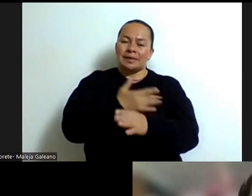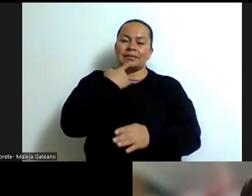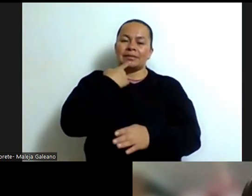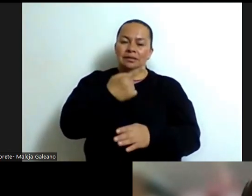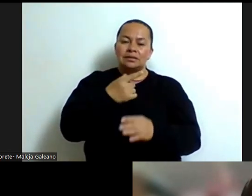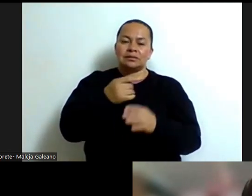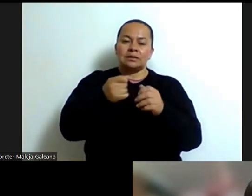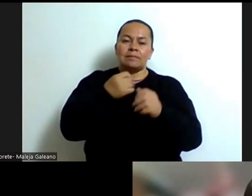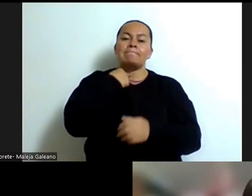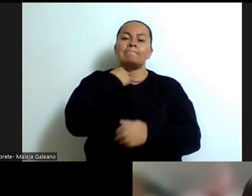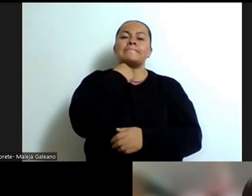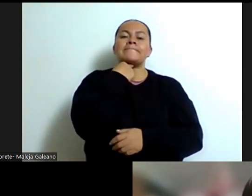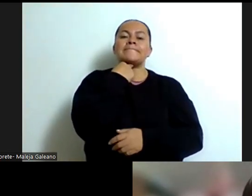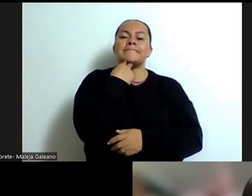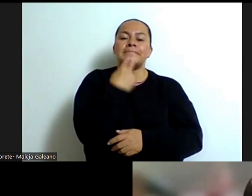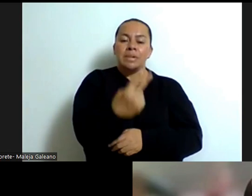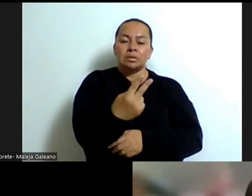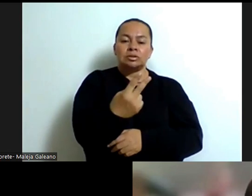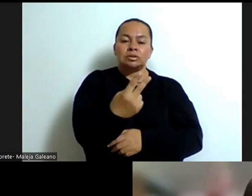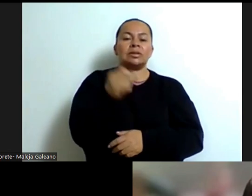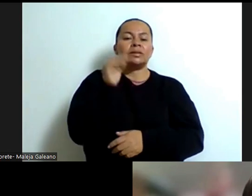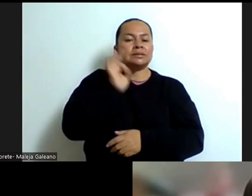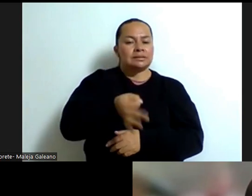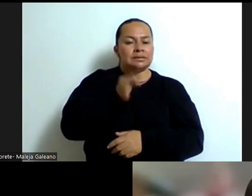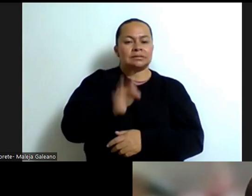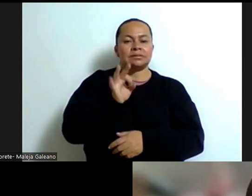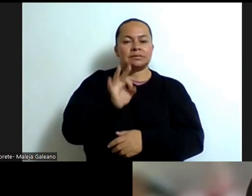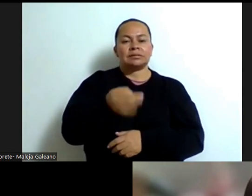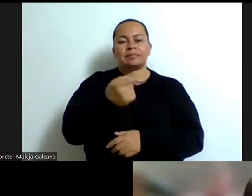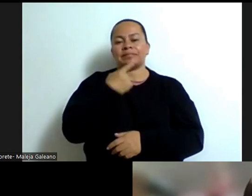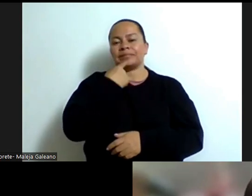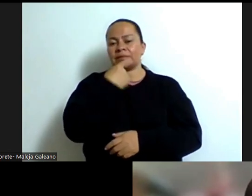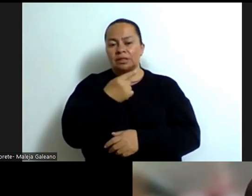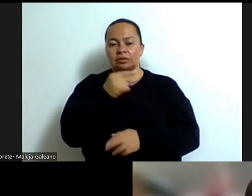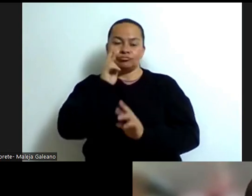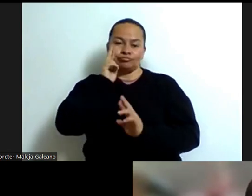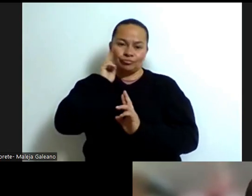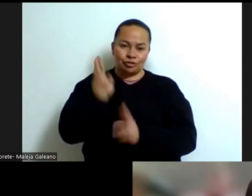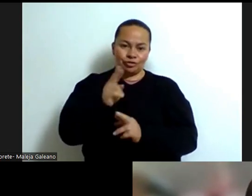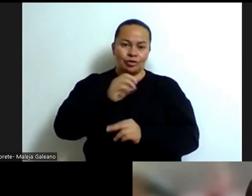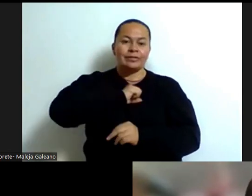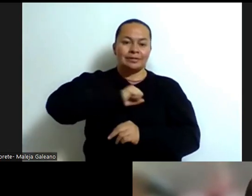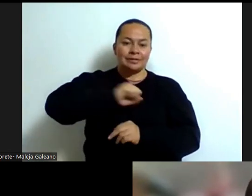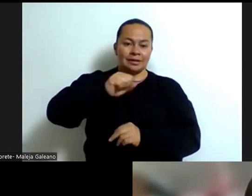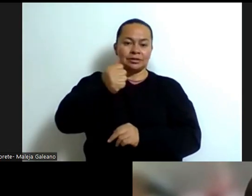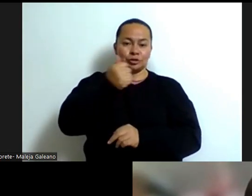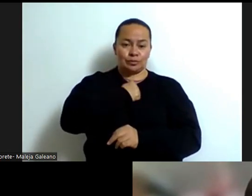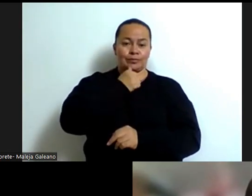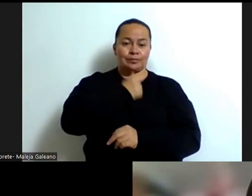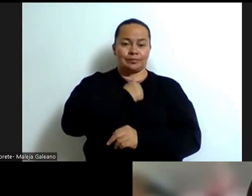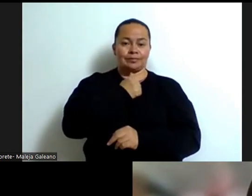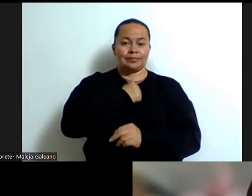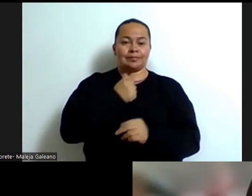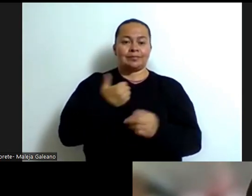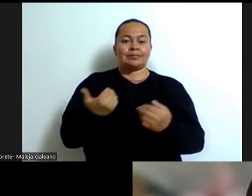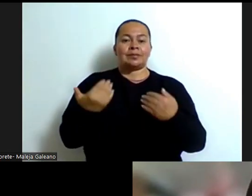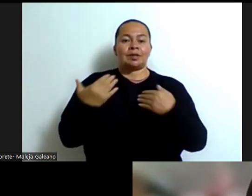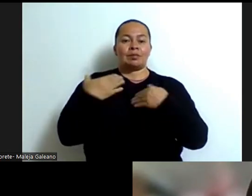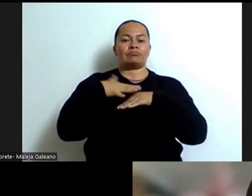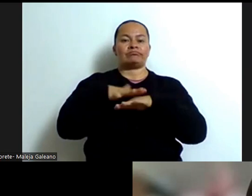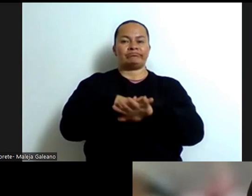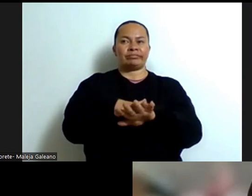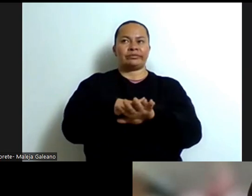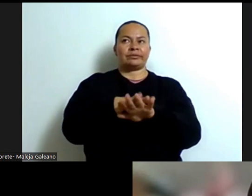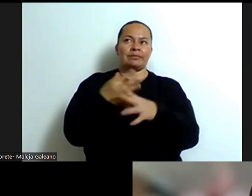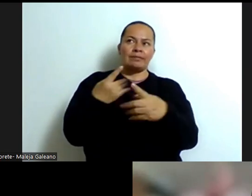voz que se tiende a tener Es decir hay que reconocerlo como un derecho autónomo y eso implica tener un debate y un diálogo